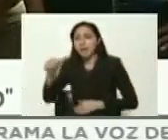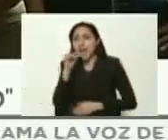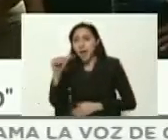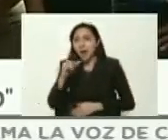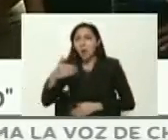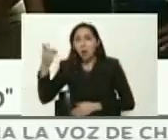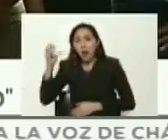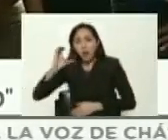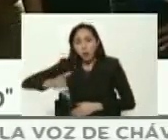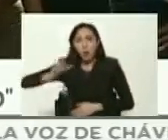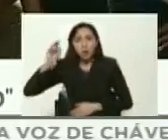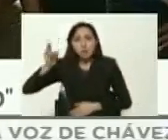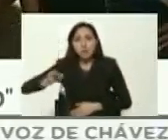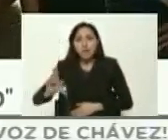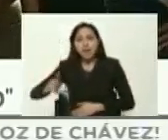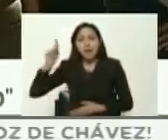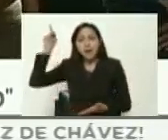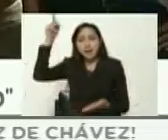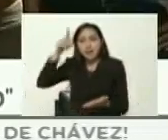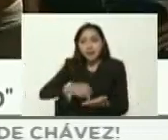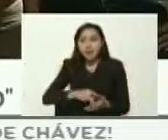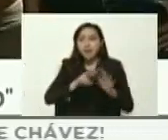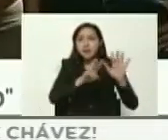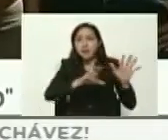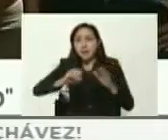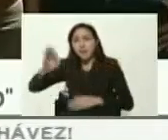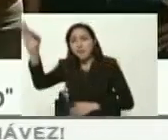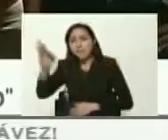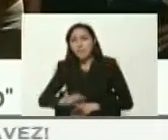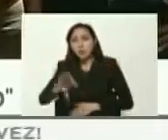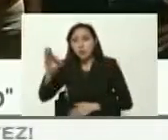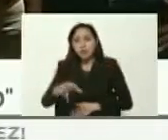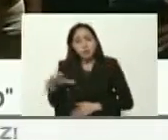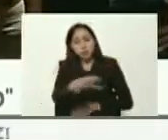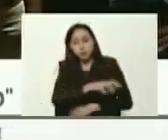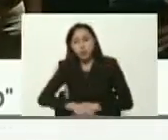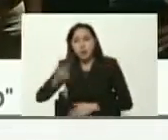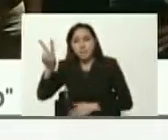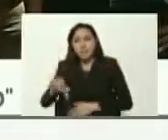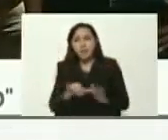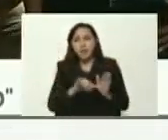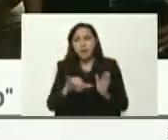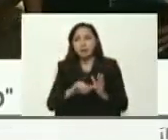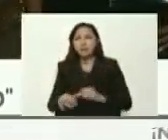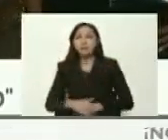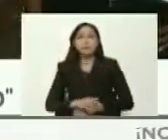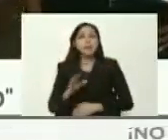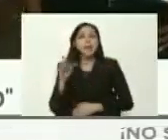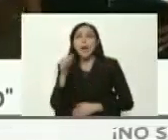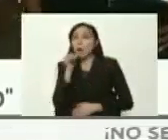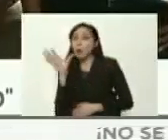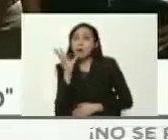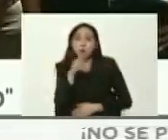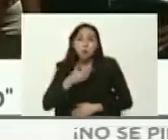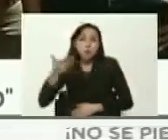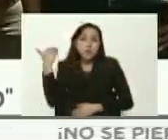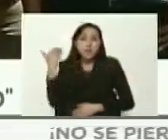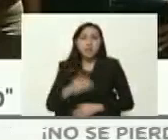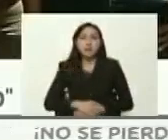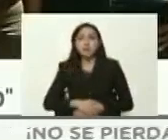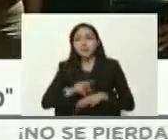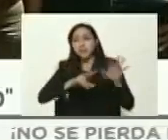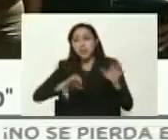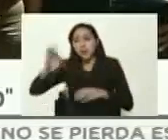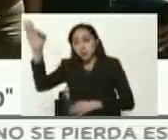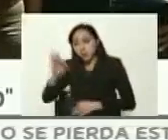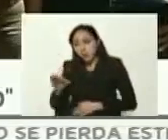allá precisamente hacia el 70% de los sectores de La Vega, dejando sin agua, presidente, bueno, al